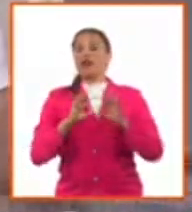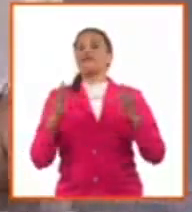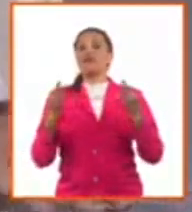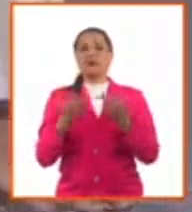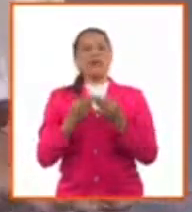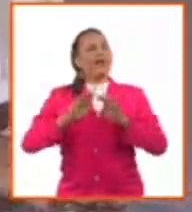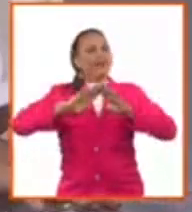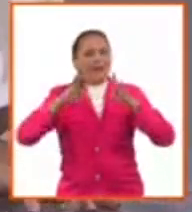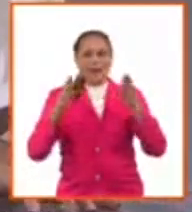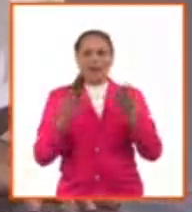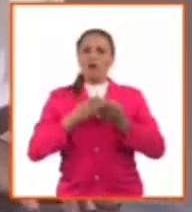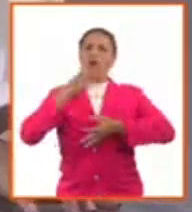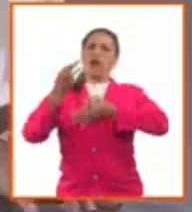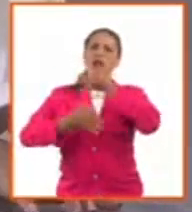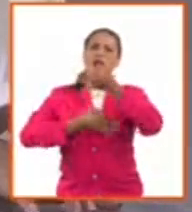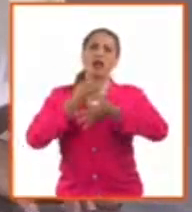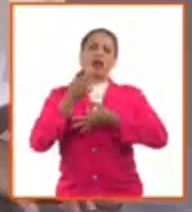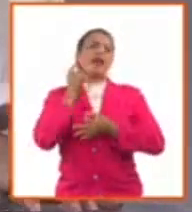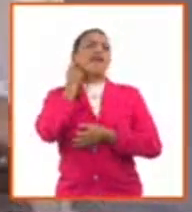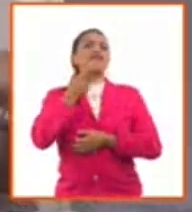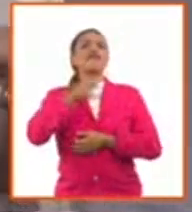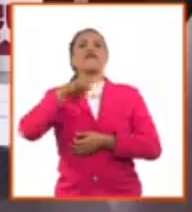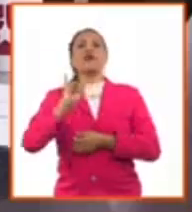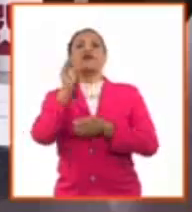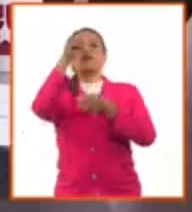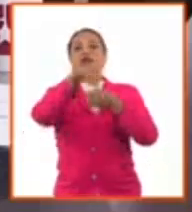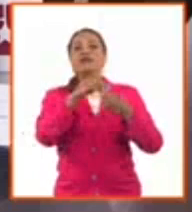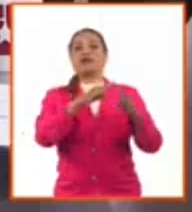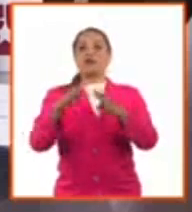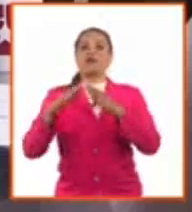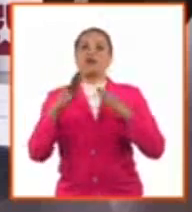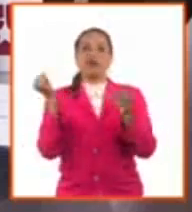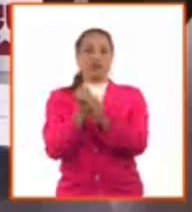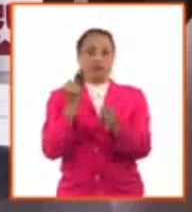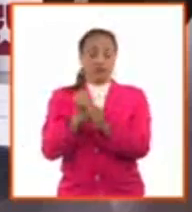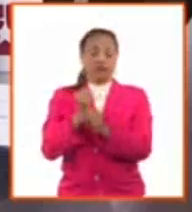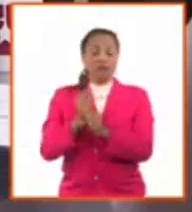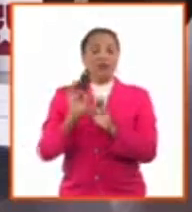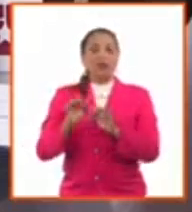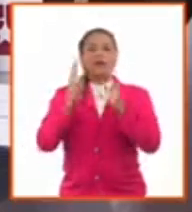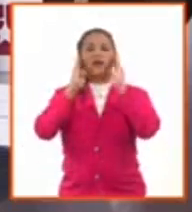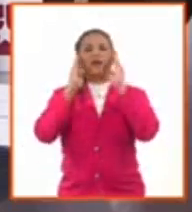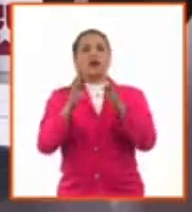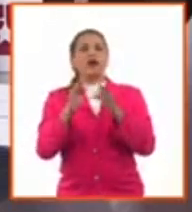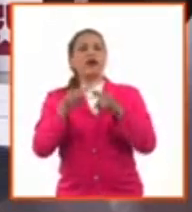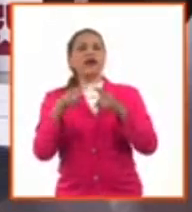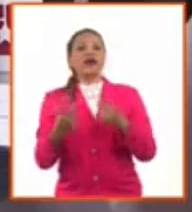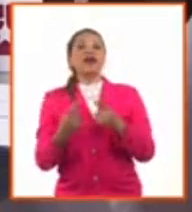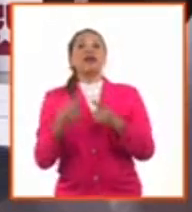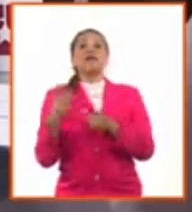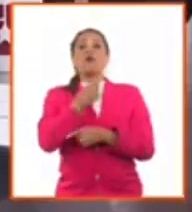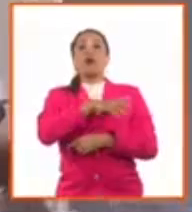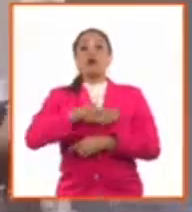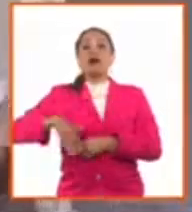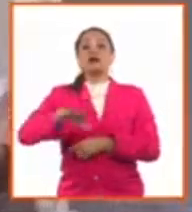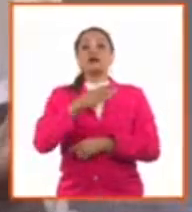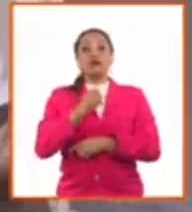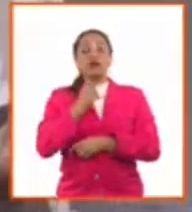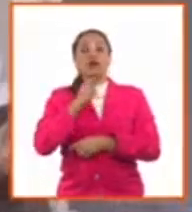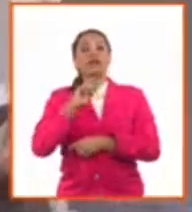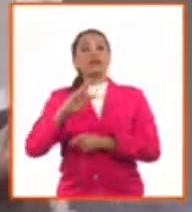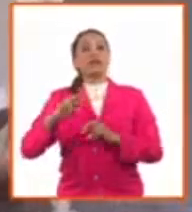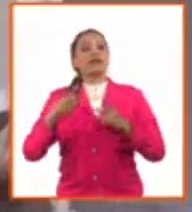familiares. De todo esto ha hablado y ha hecho también la Federación en nuestras comunidades. Pero en lo que nos hemos enfocado es en que la